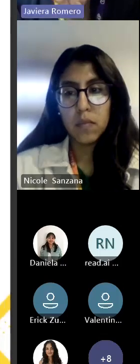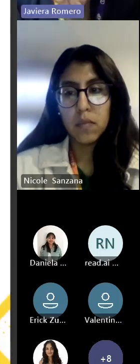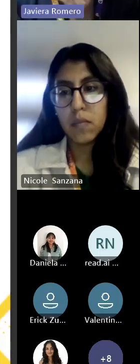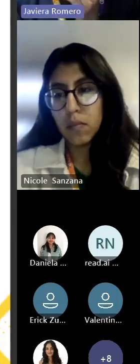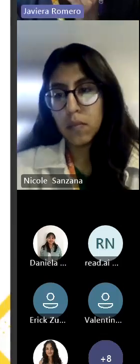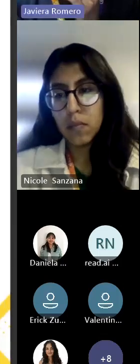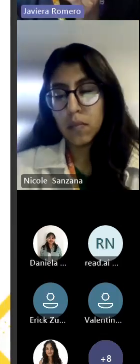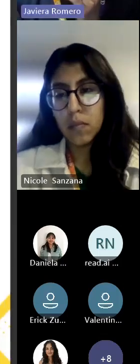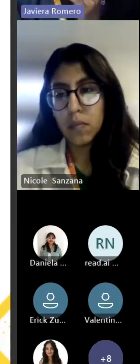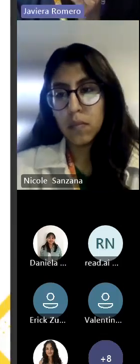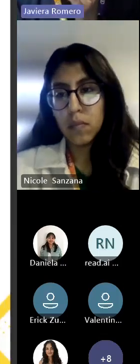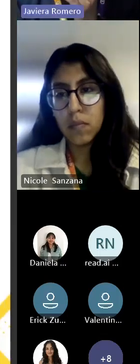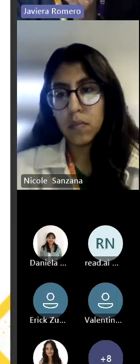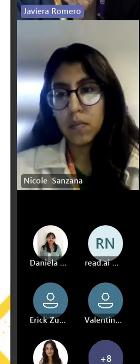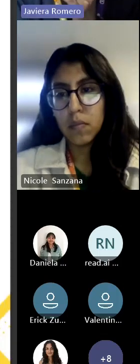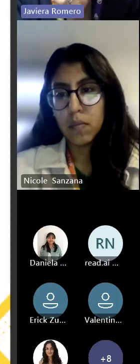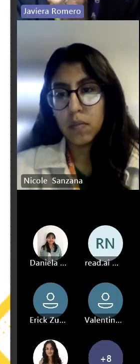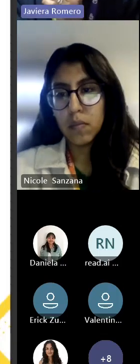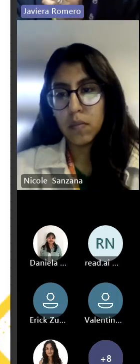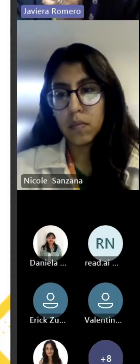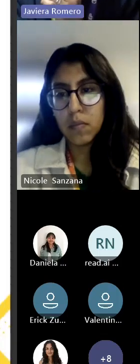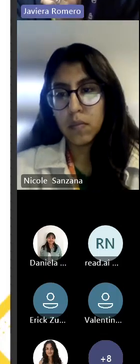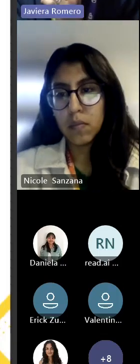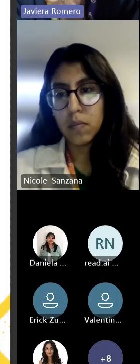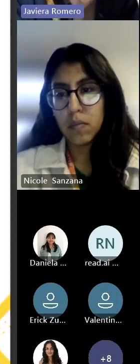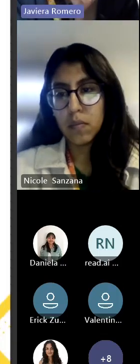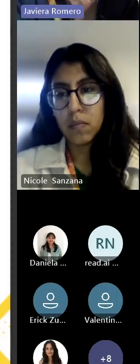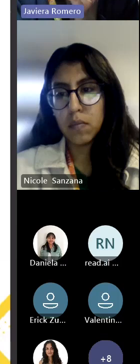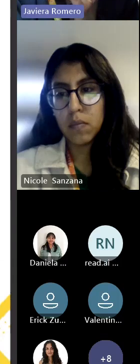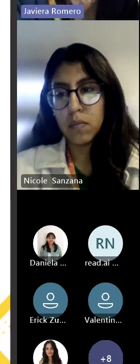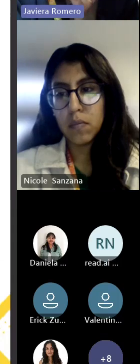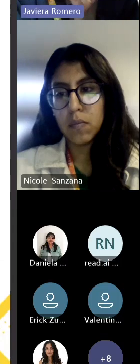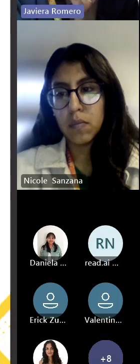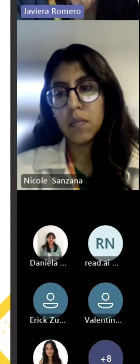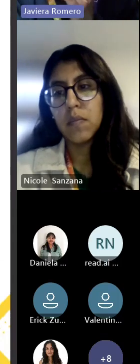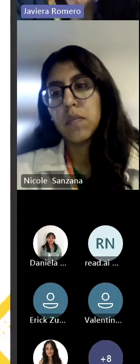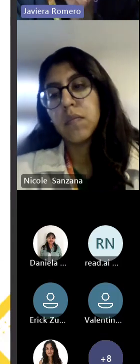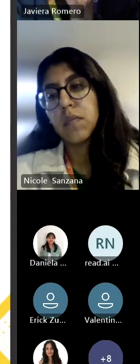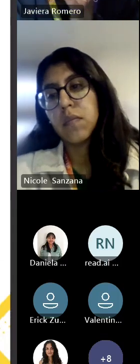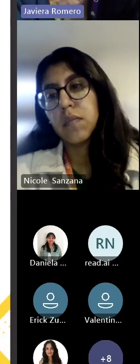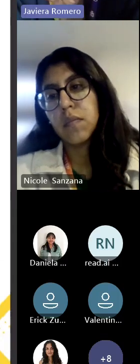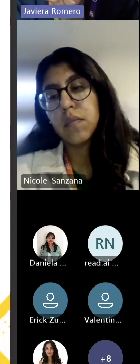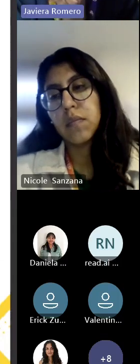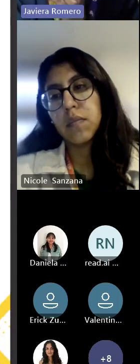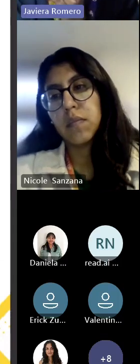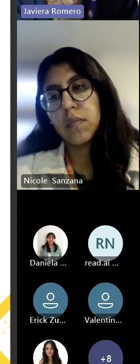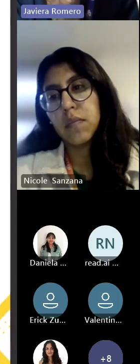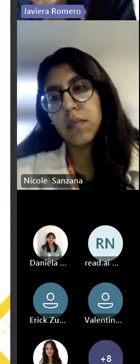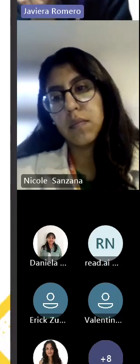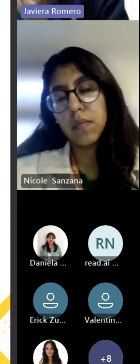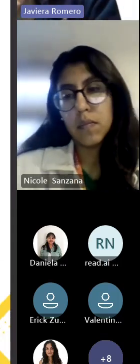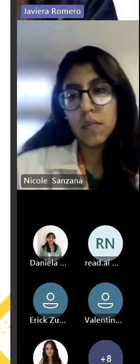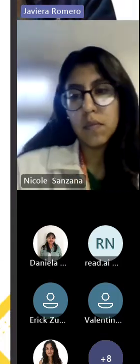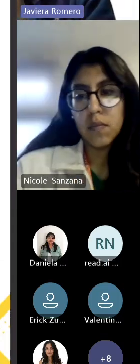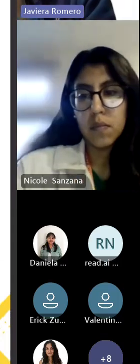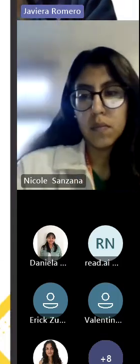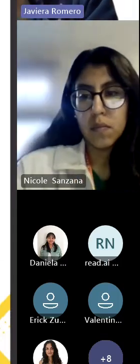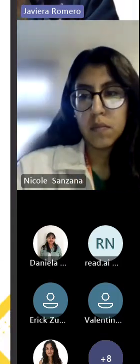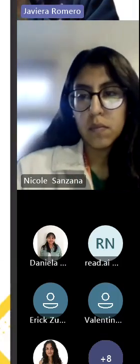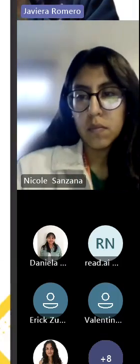Por mientras les dejo algunas referencias, las cuales, bueno, esta presentación se basó, donde tenemos varios documentos